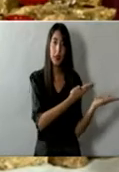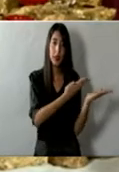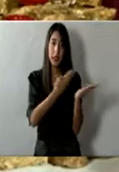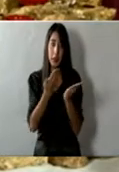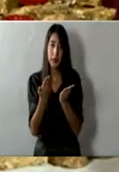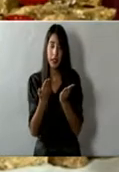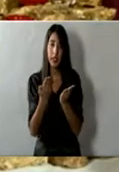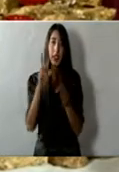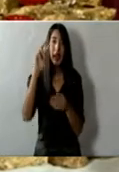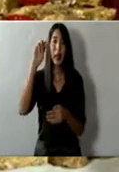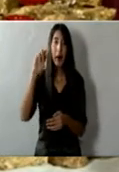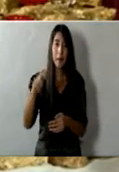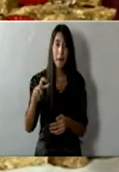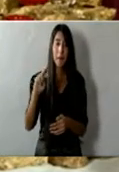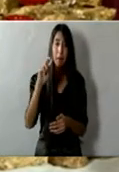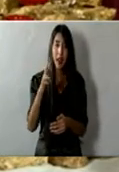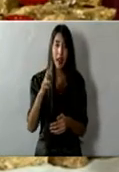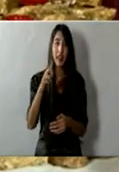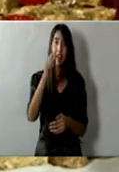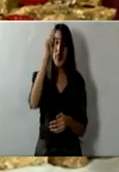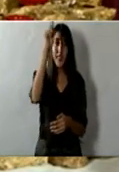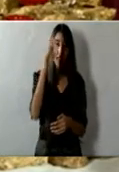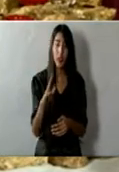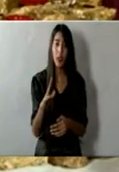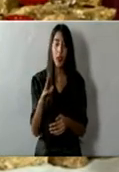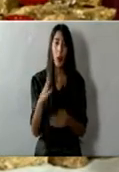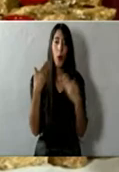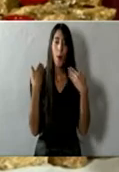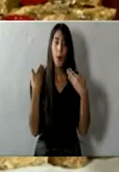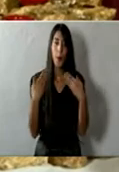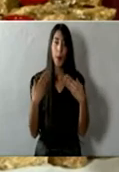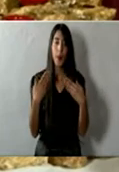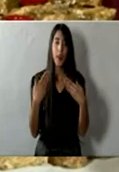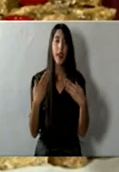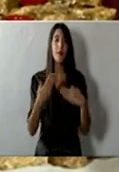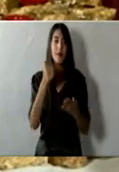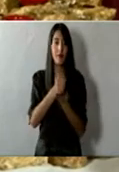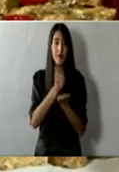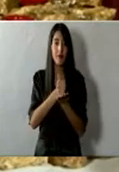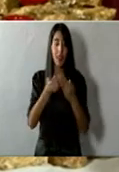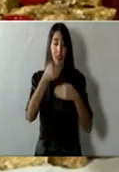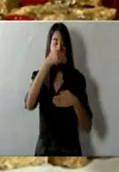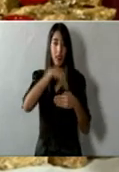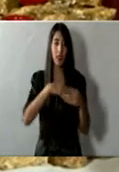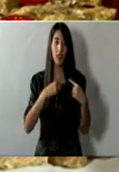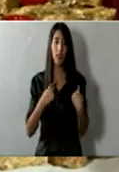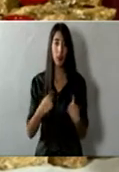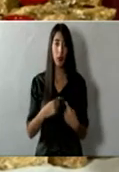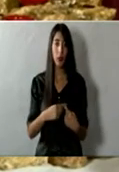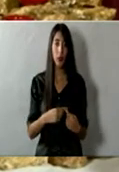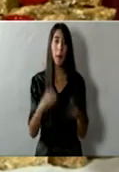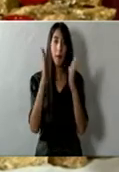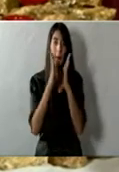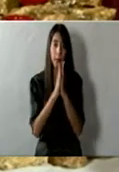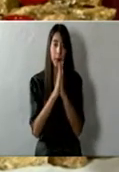pan hermoso, que es Él mismo, hoy pueda estar también en tu corazón. Y para eso vamos a orar con